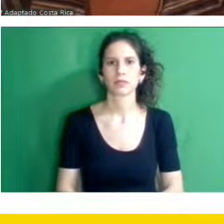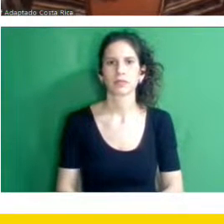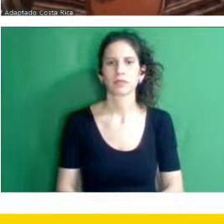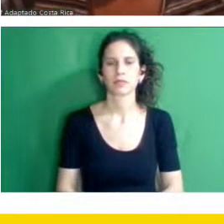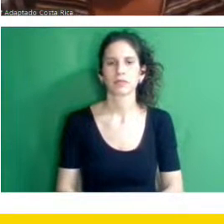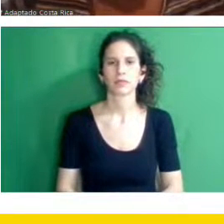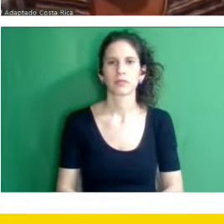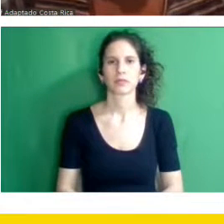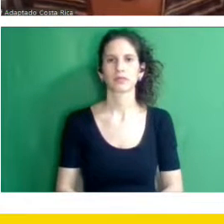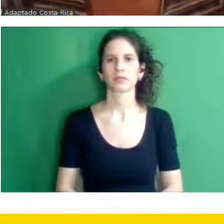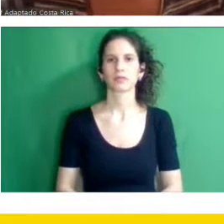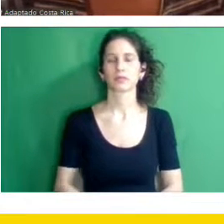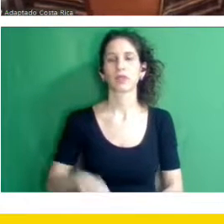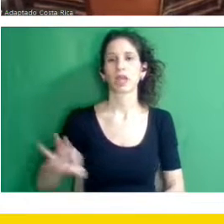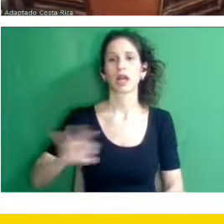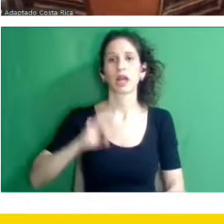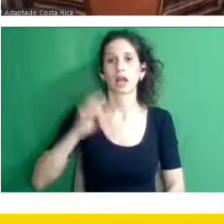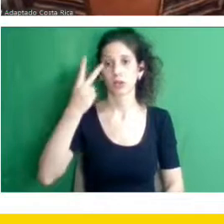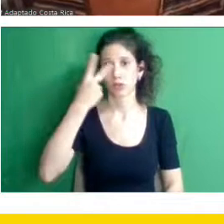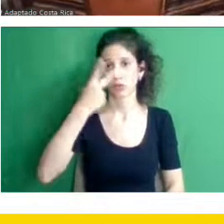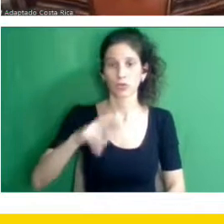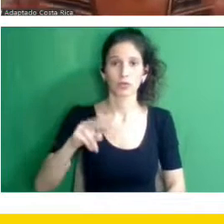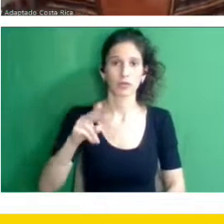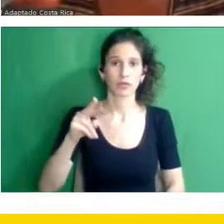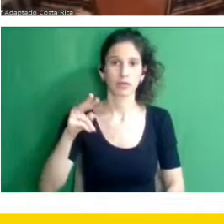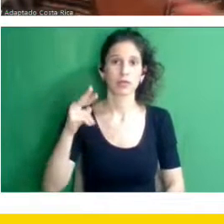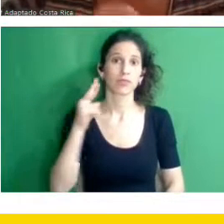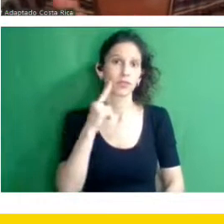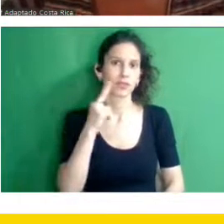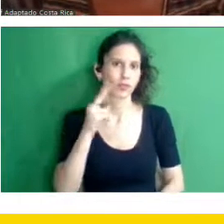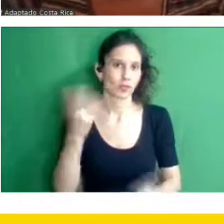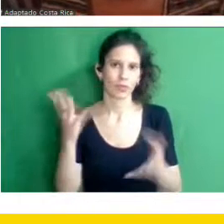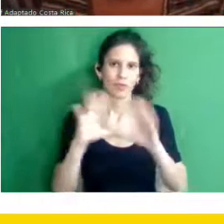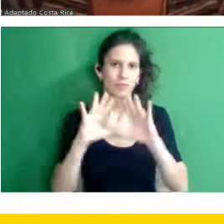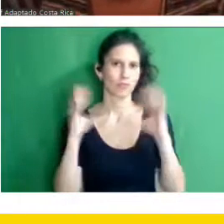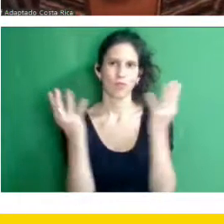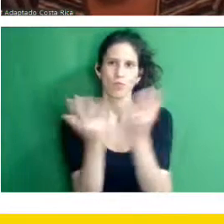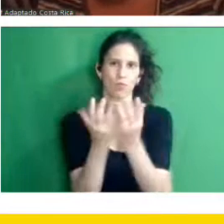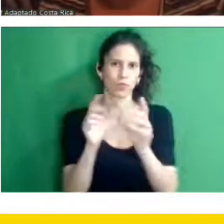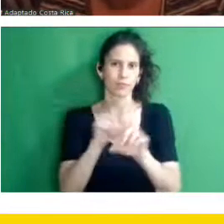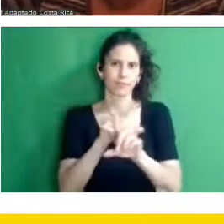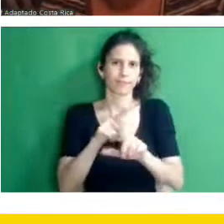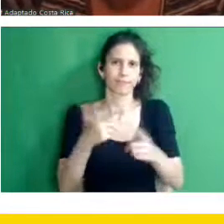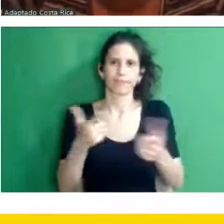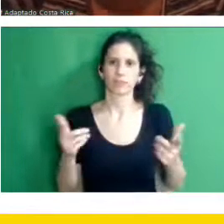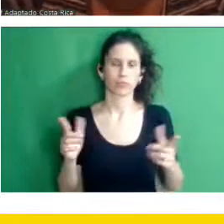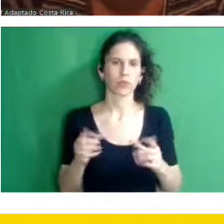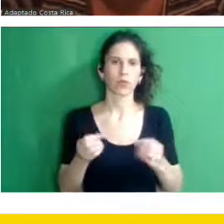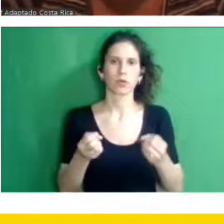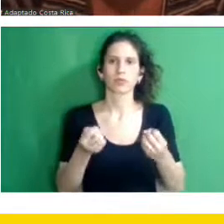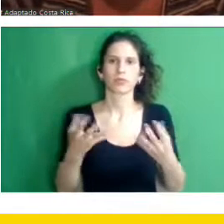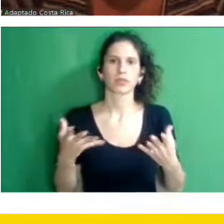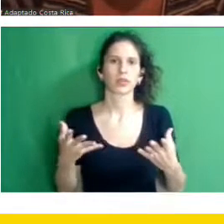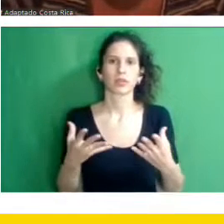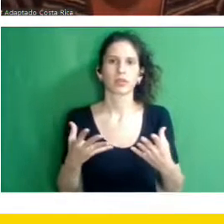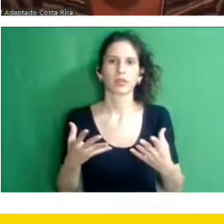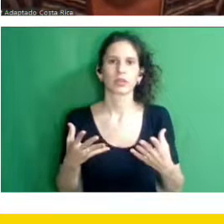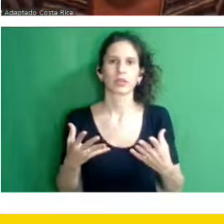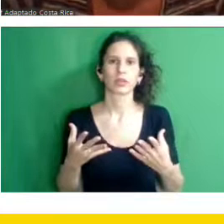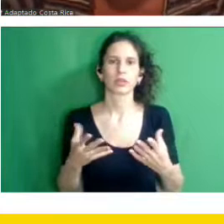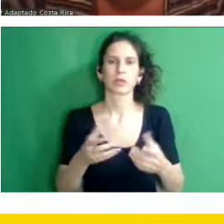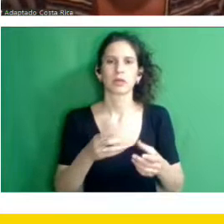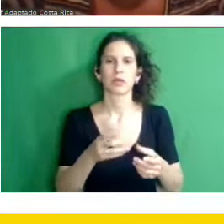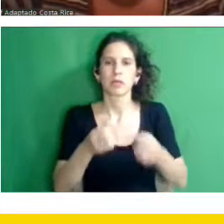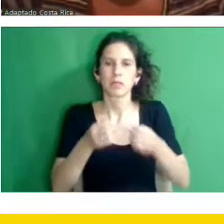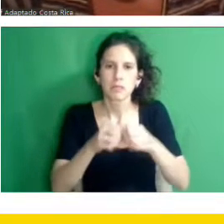el 2019 no hubo Mundial porque la ISA estaba con todo el tema de la incorporación del surf como juego, como